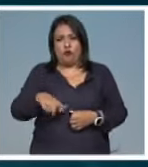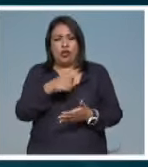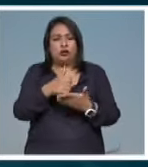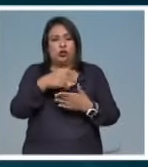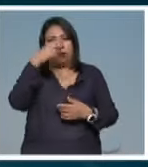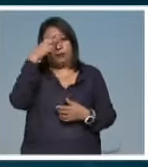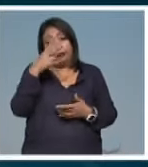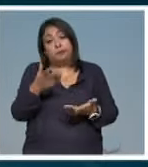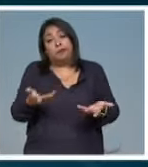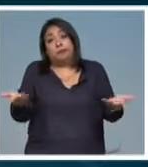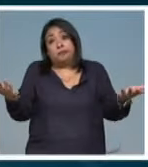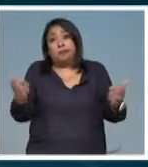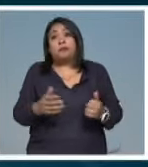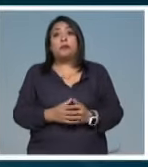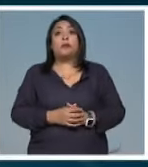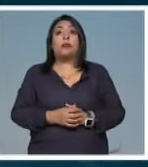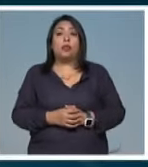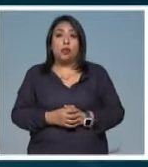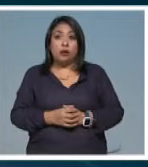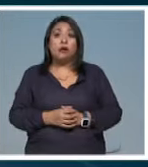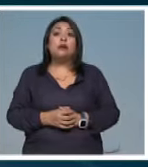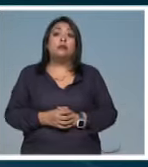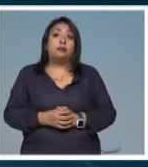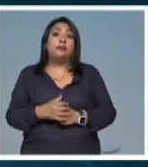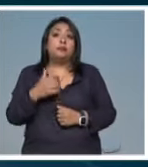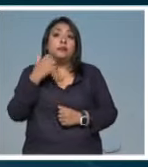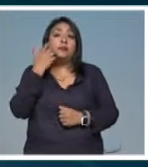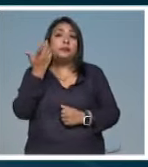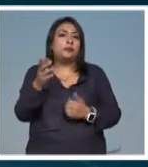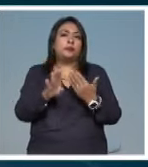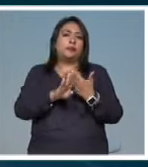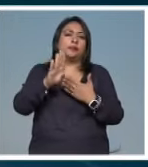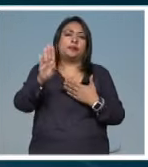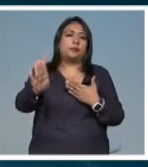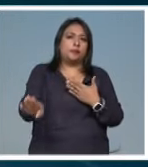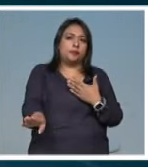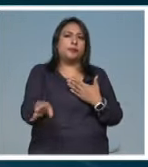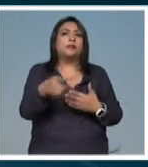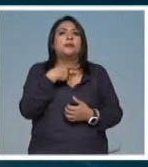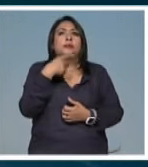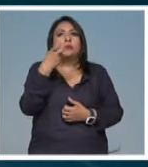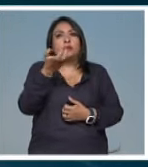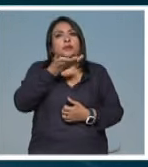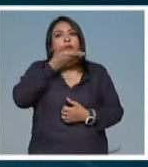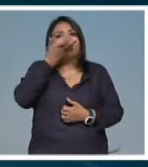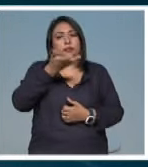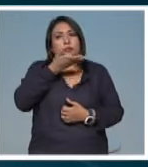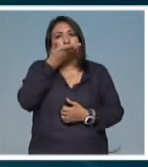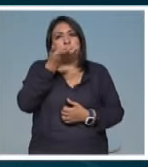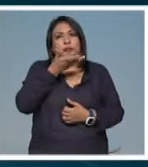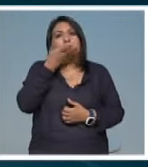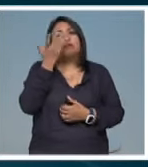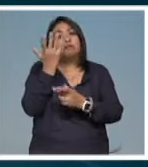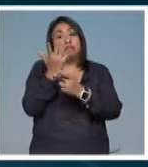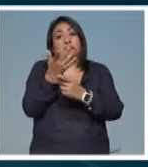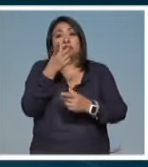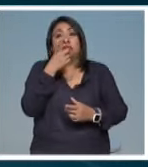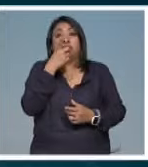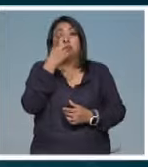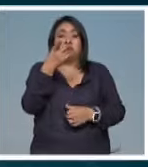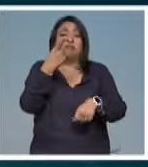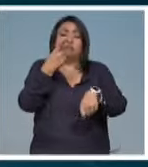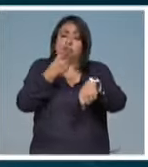Ciudad de México. Así que, bueno, pues vamos a procurar alejarnos de este hábito que es considerado